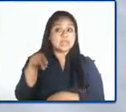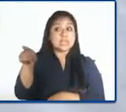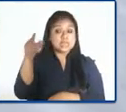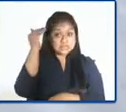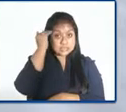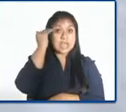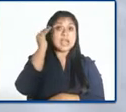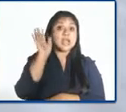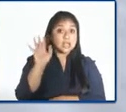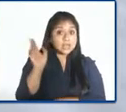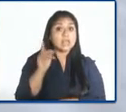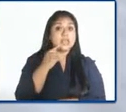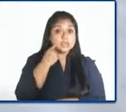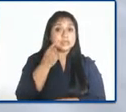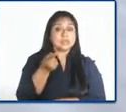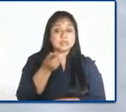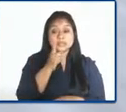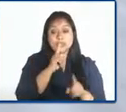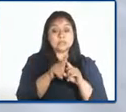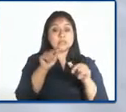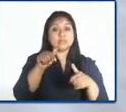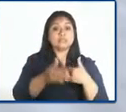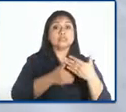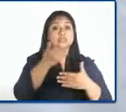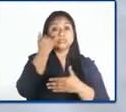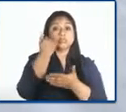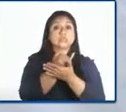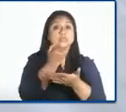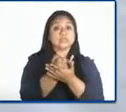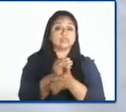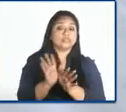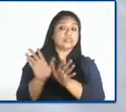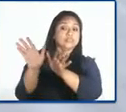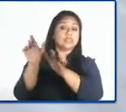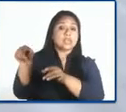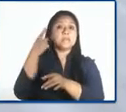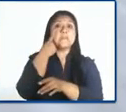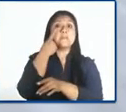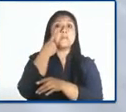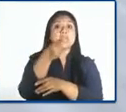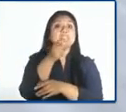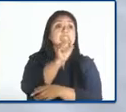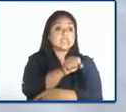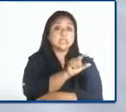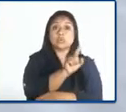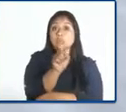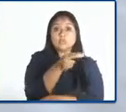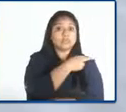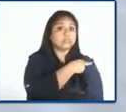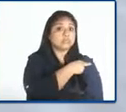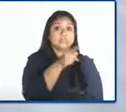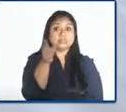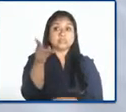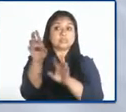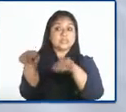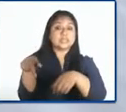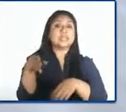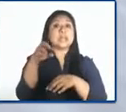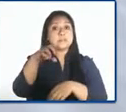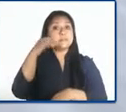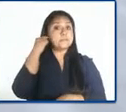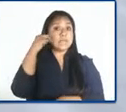conocimiento de este caso y está realizando las investigaciones pertinentes para poder determinar si hubo o no responsabilidad de personal de PGN